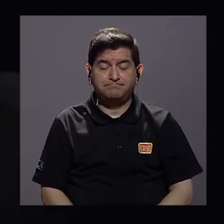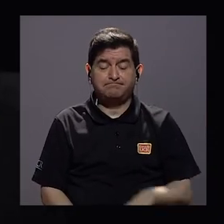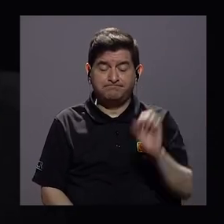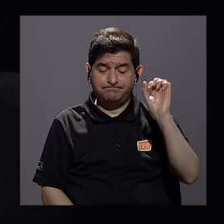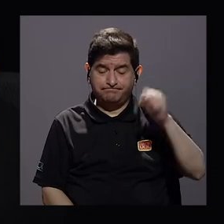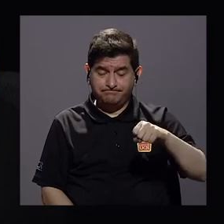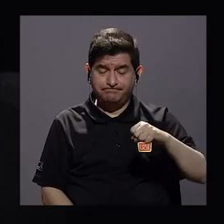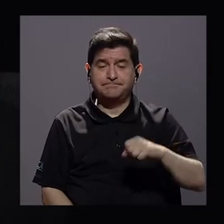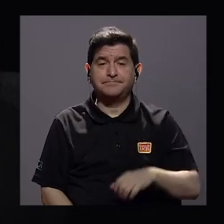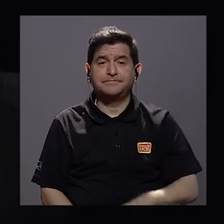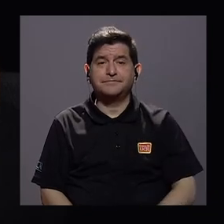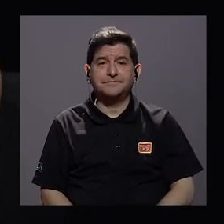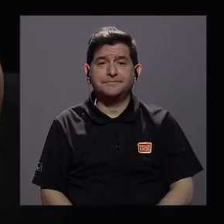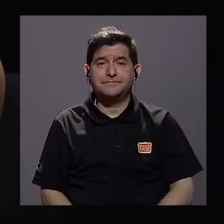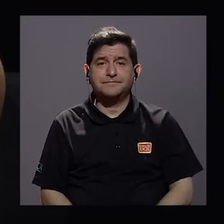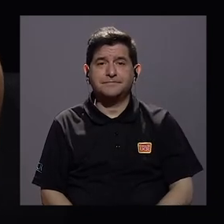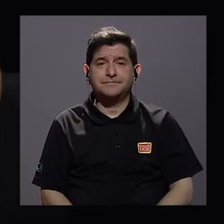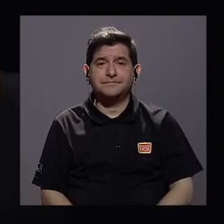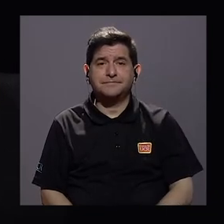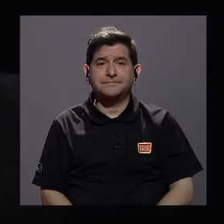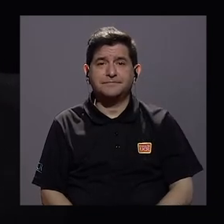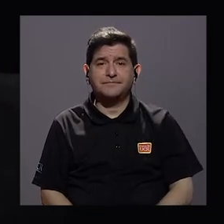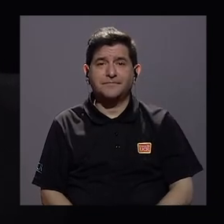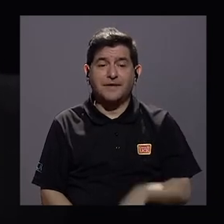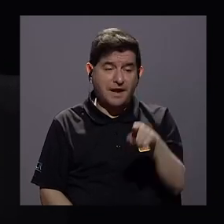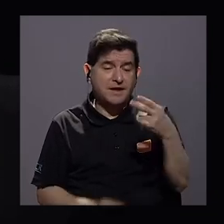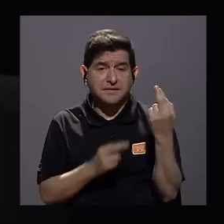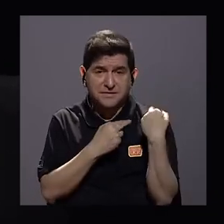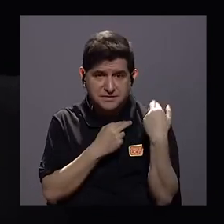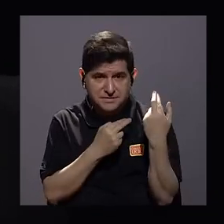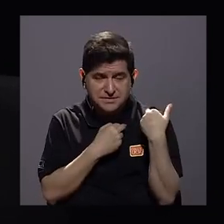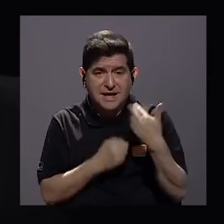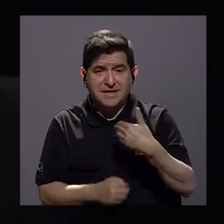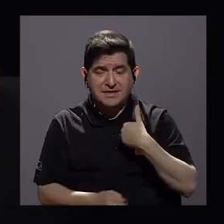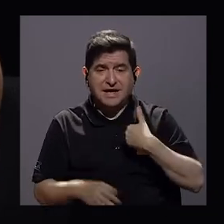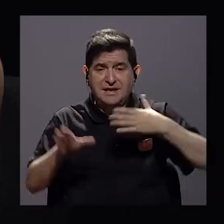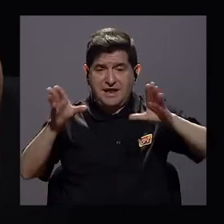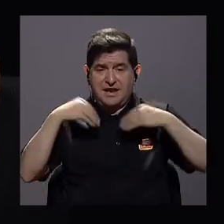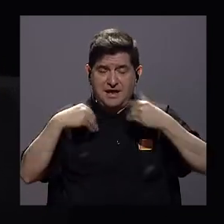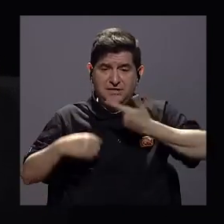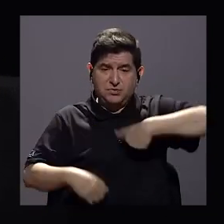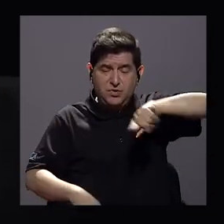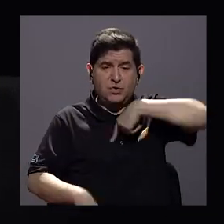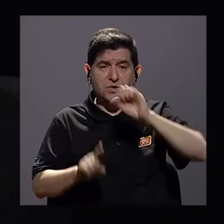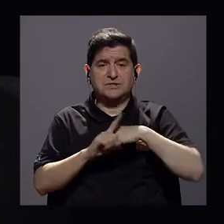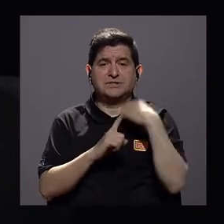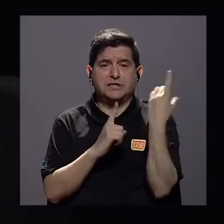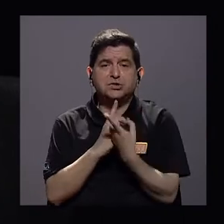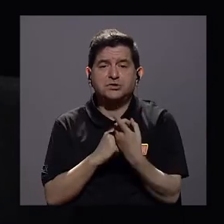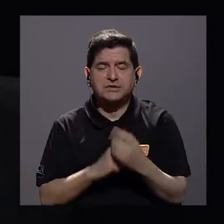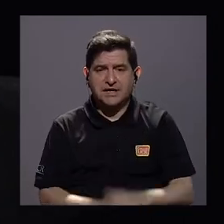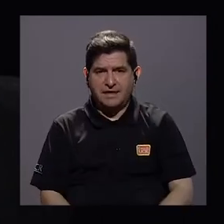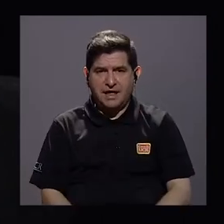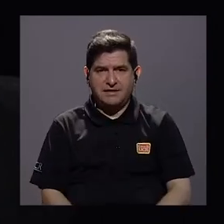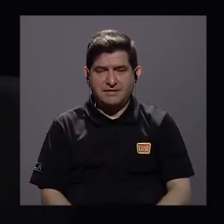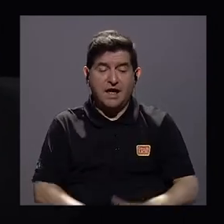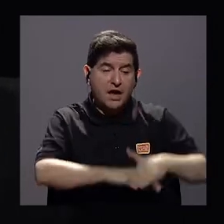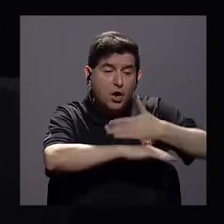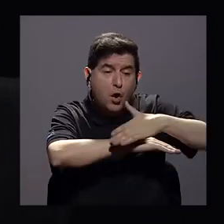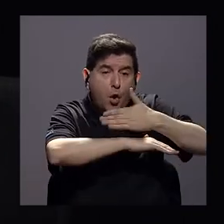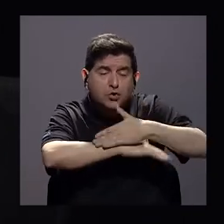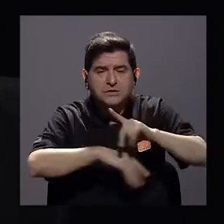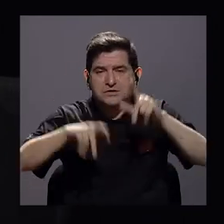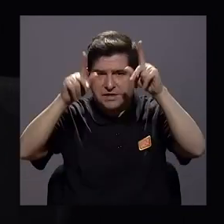Así es. Y esta responsabilidad la tenemos que asumir nosotros como sociedad, porque las costas,